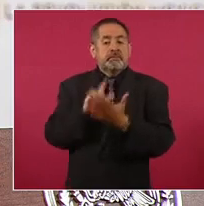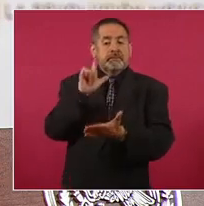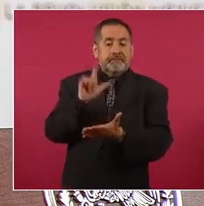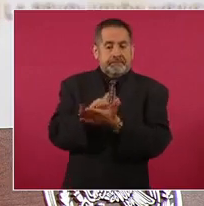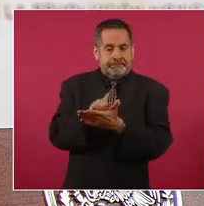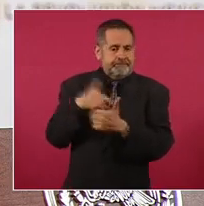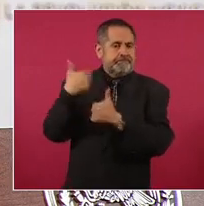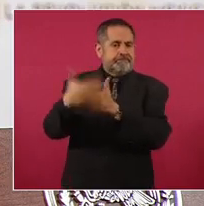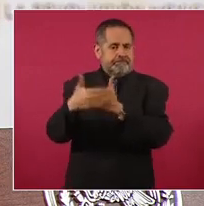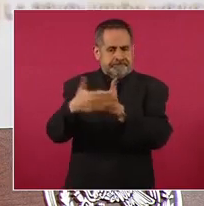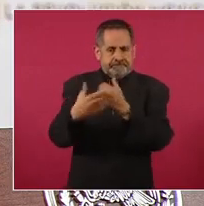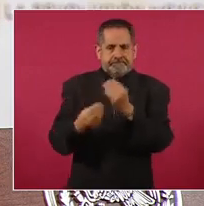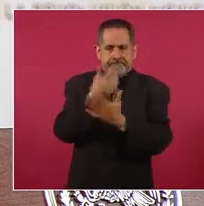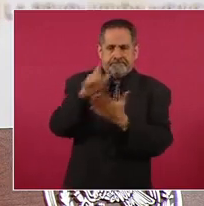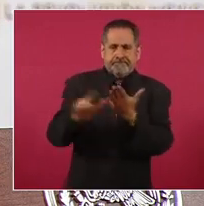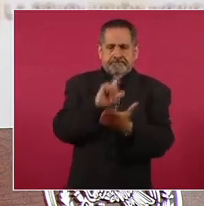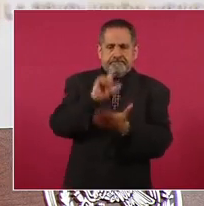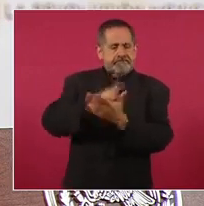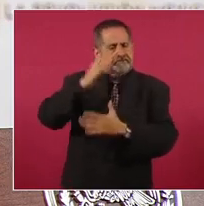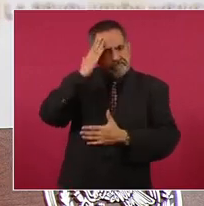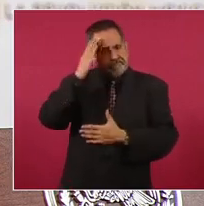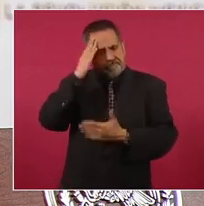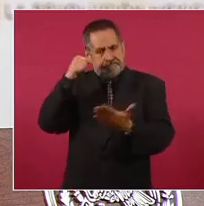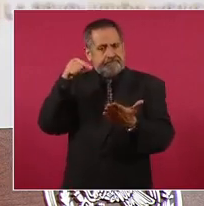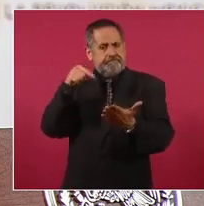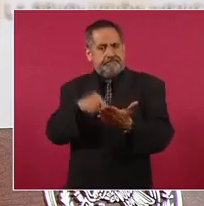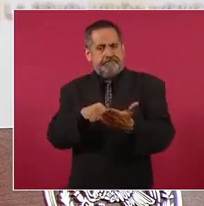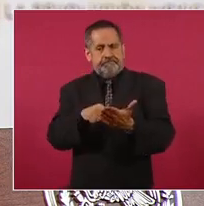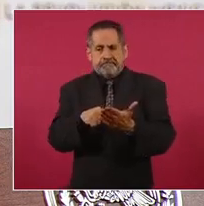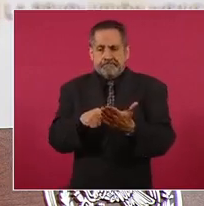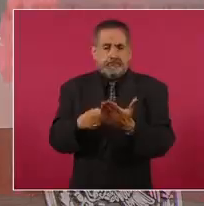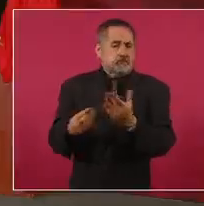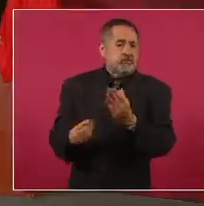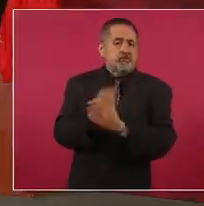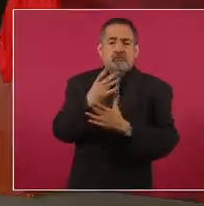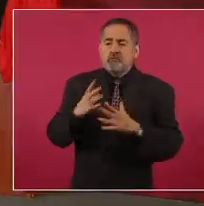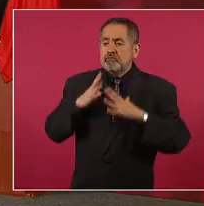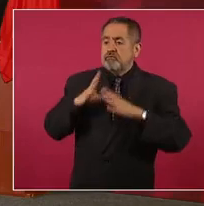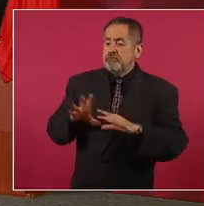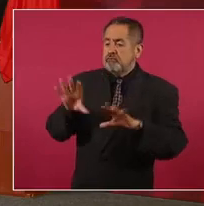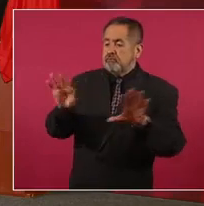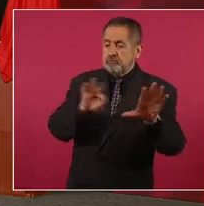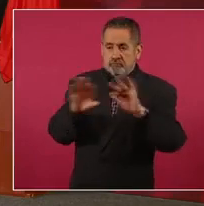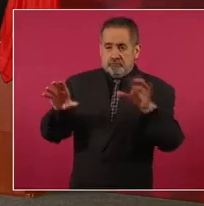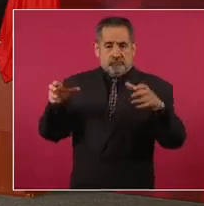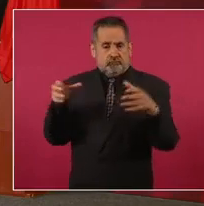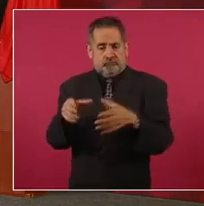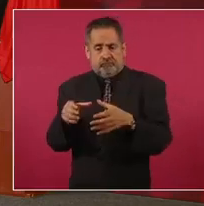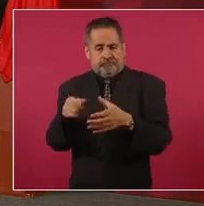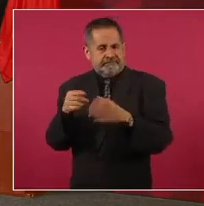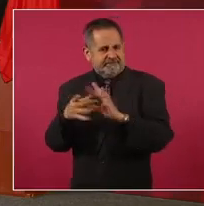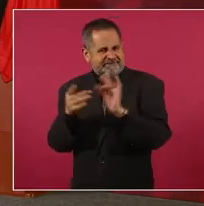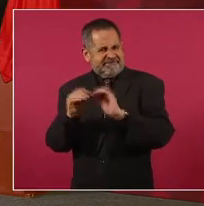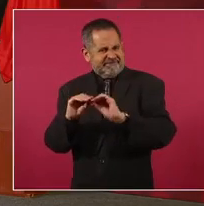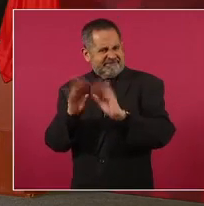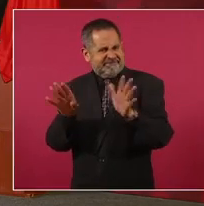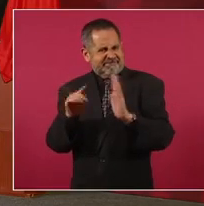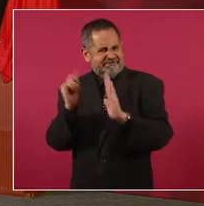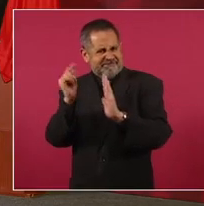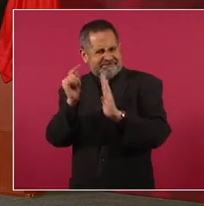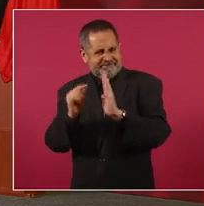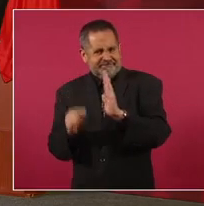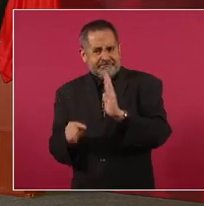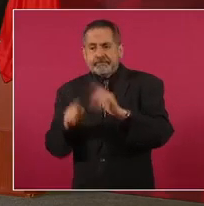general para que se cree un mecanismo en donde se definan con toda claridad el régimen